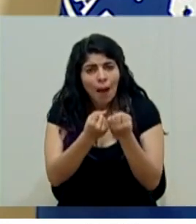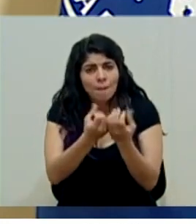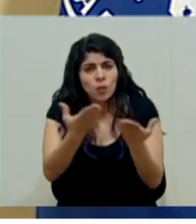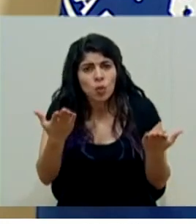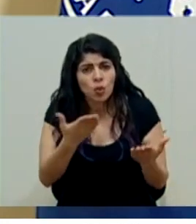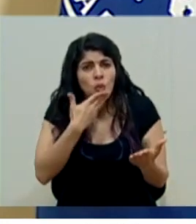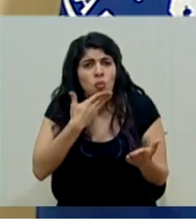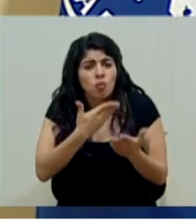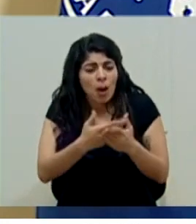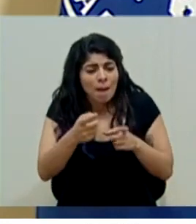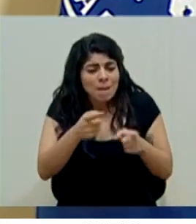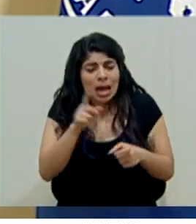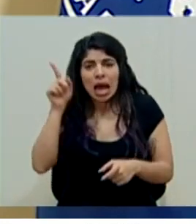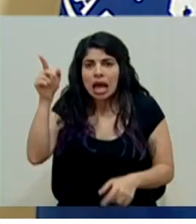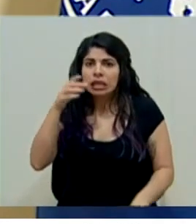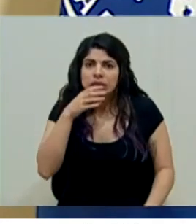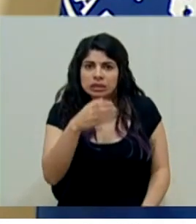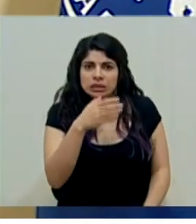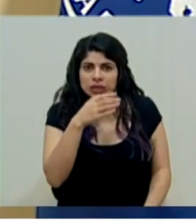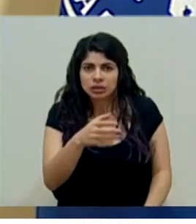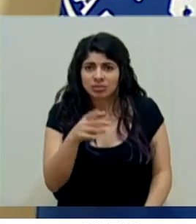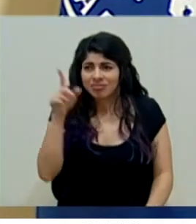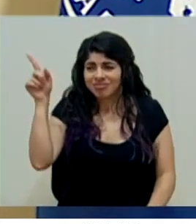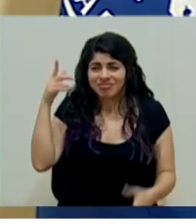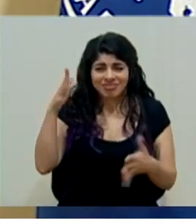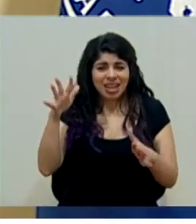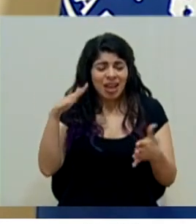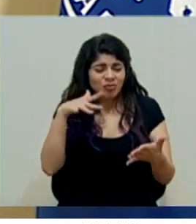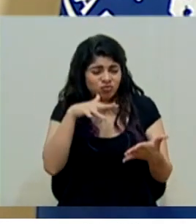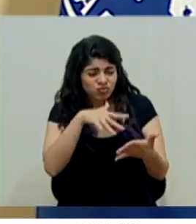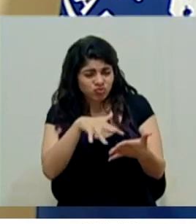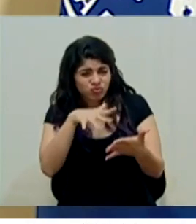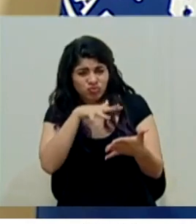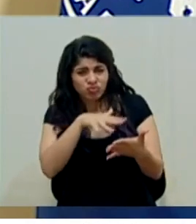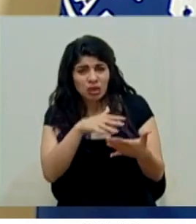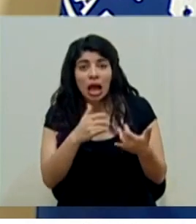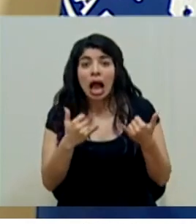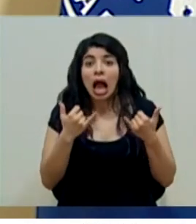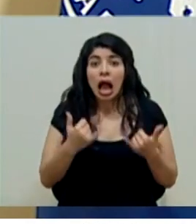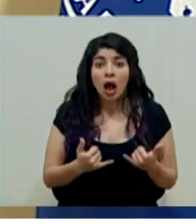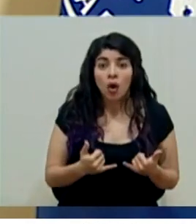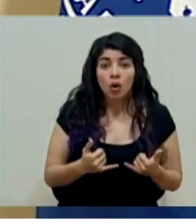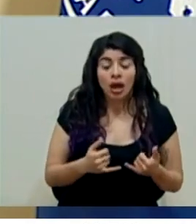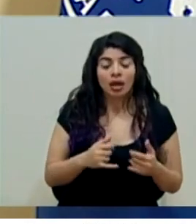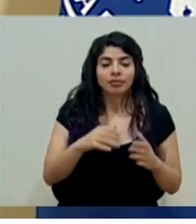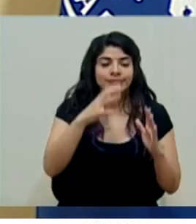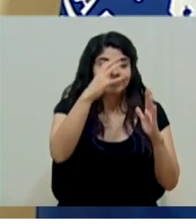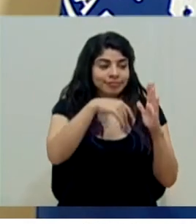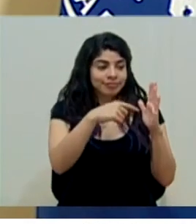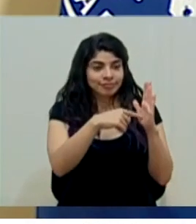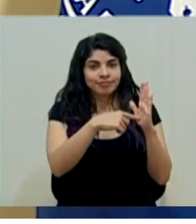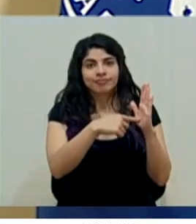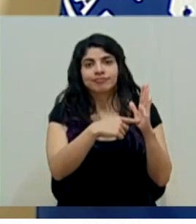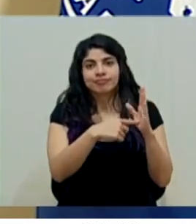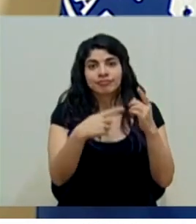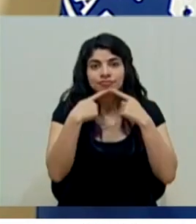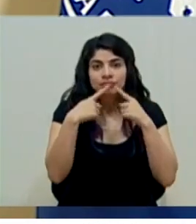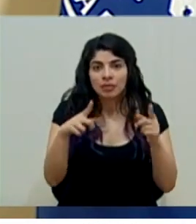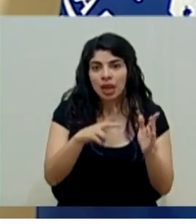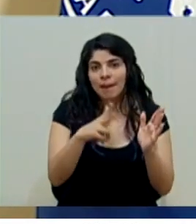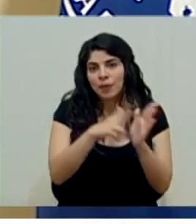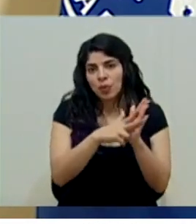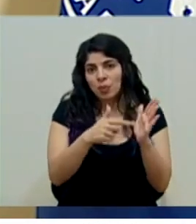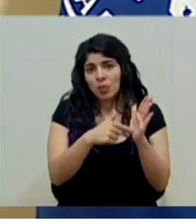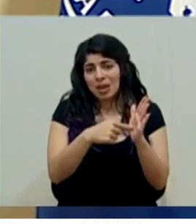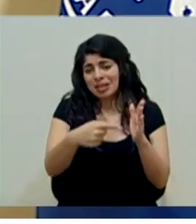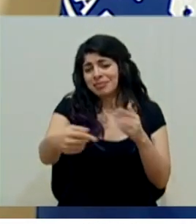eficiente. Más que estudiado. Ya ahora lo que corresponde es dictaminar el texto y aprobarlo. Y eso está